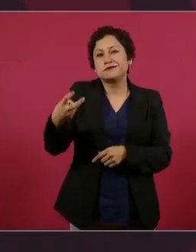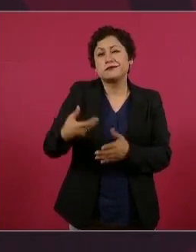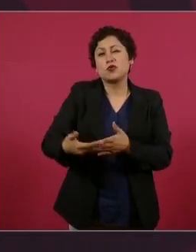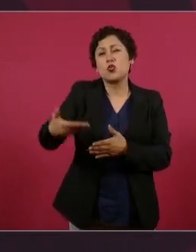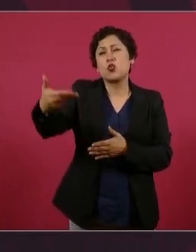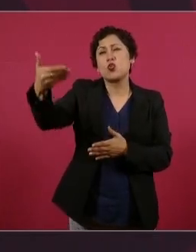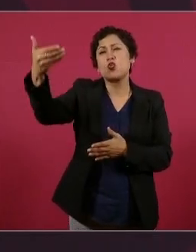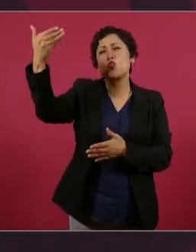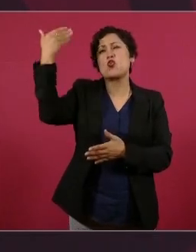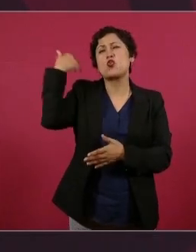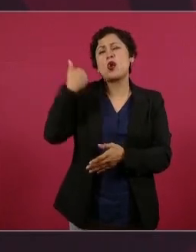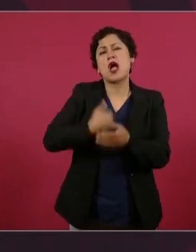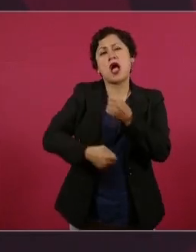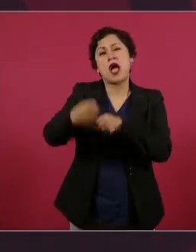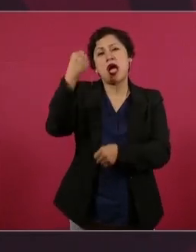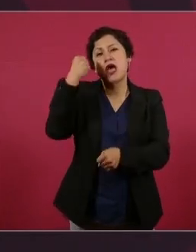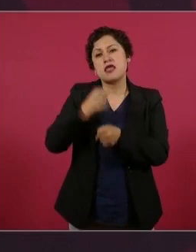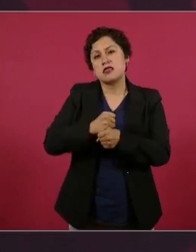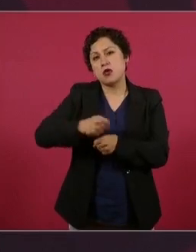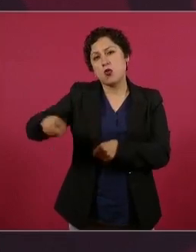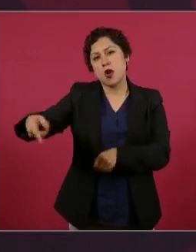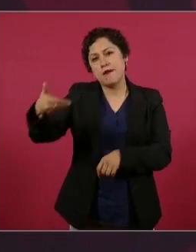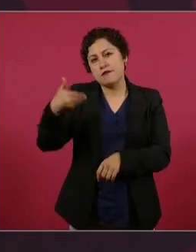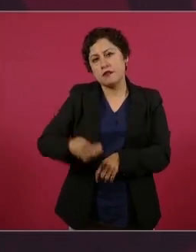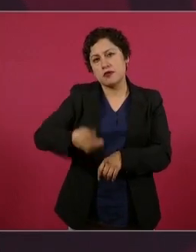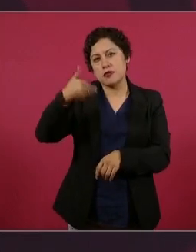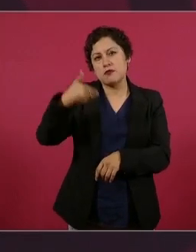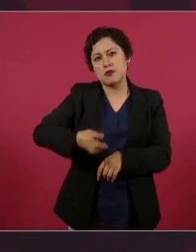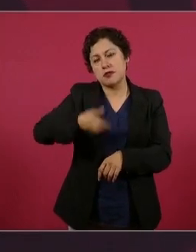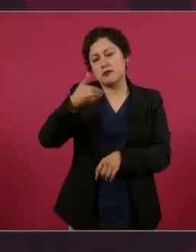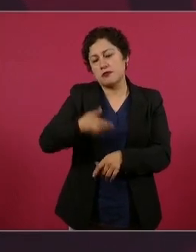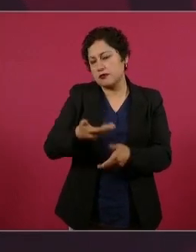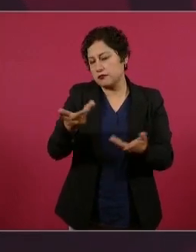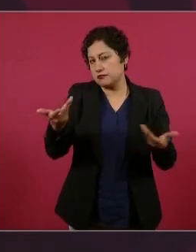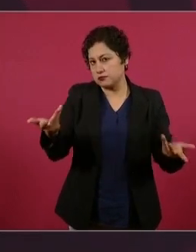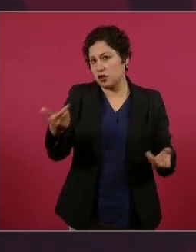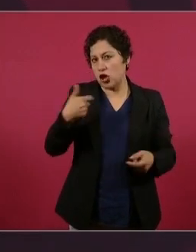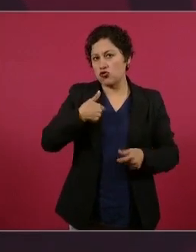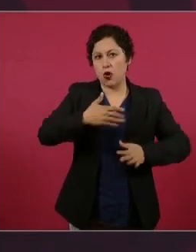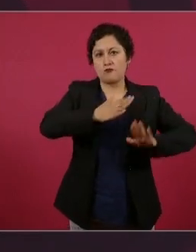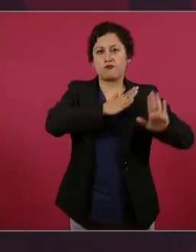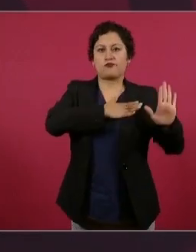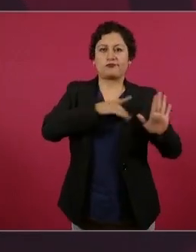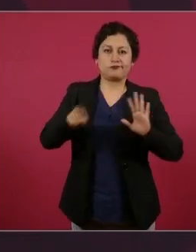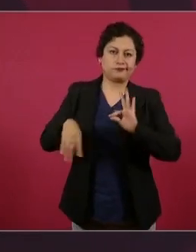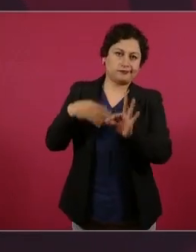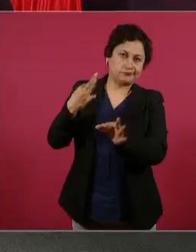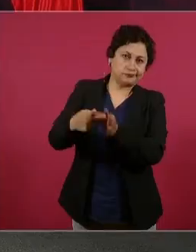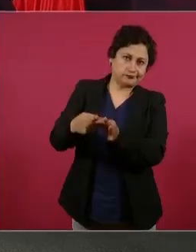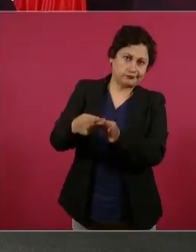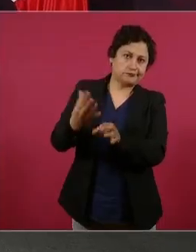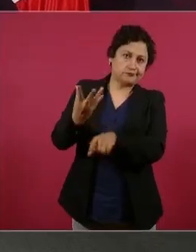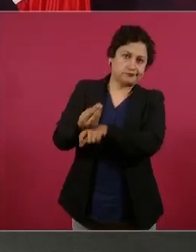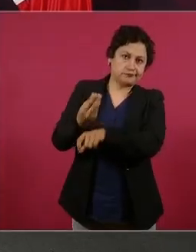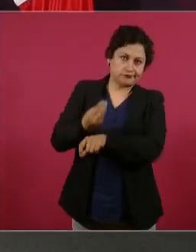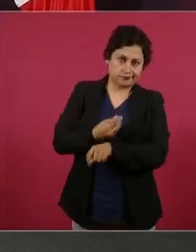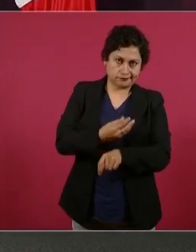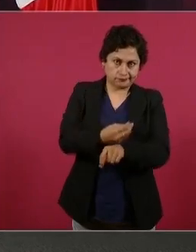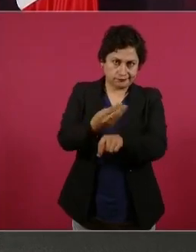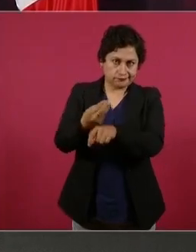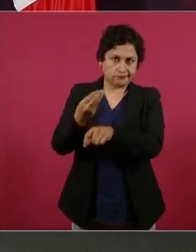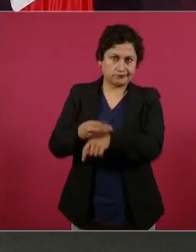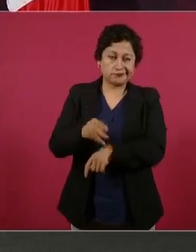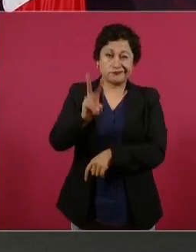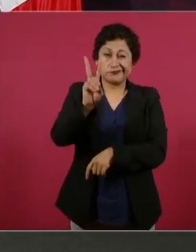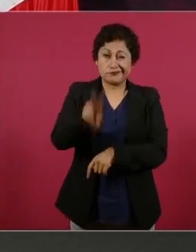añeja. Yo ofrecí que íbamos a regularizar. Nos enfrentamos a